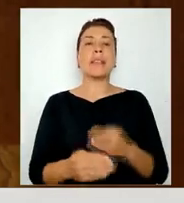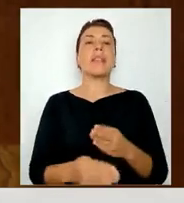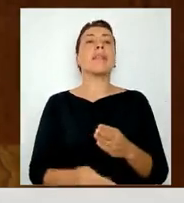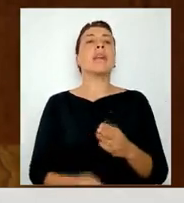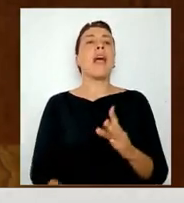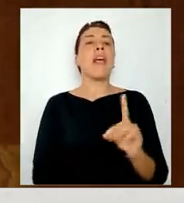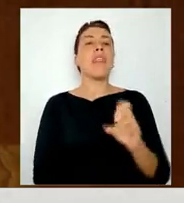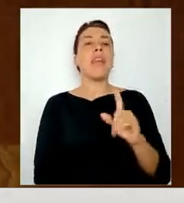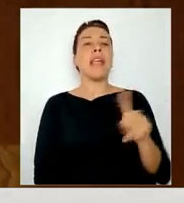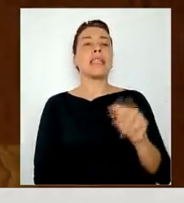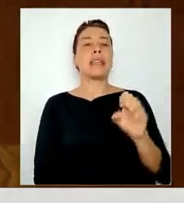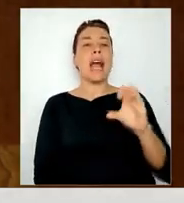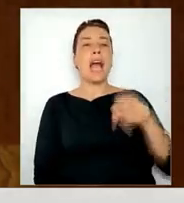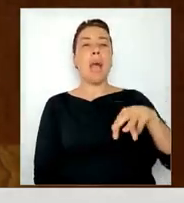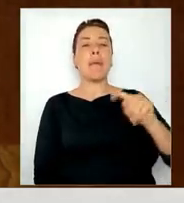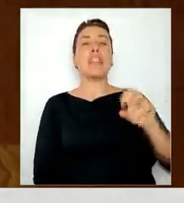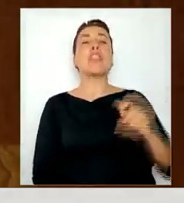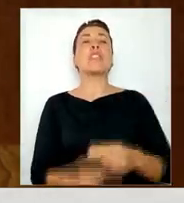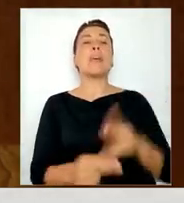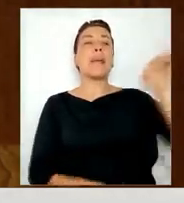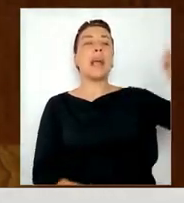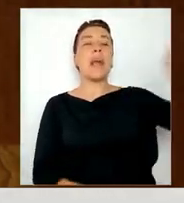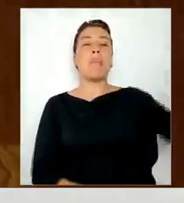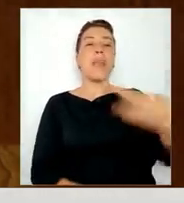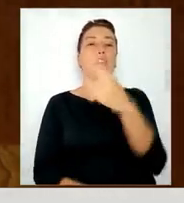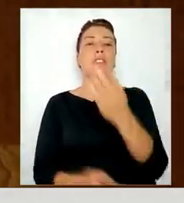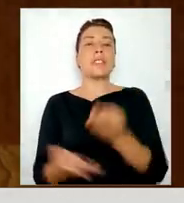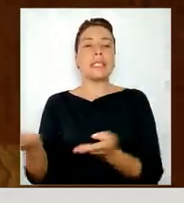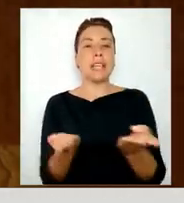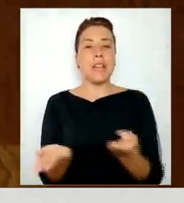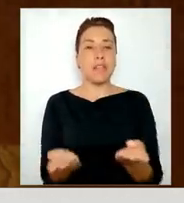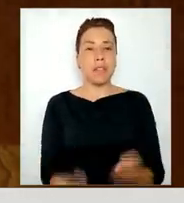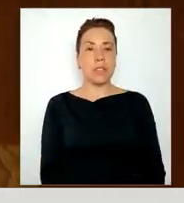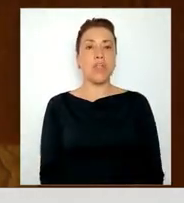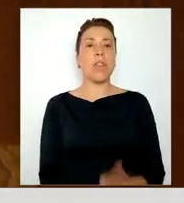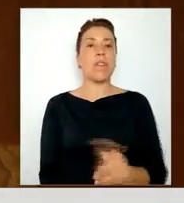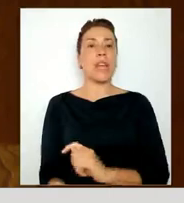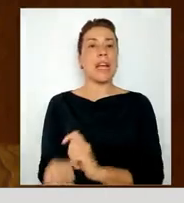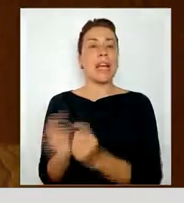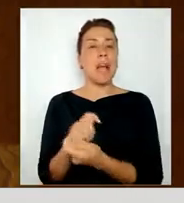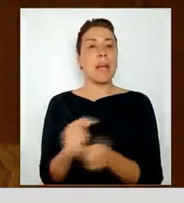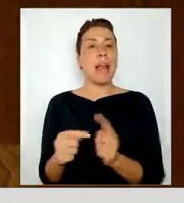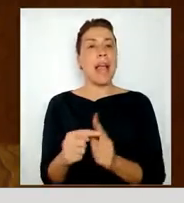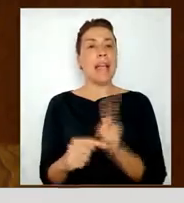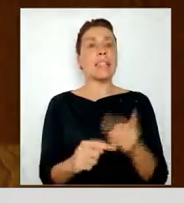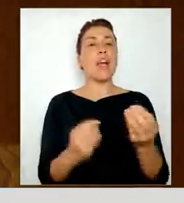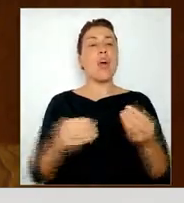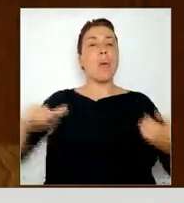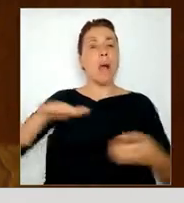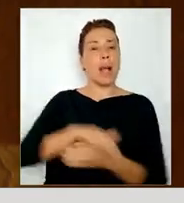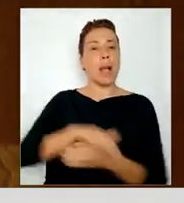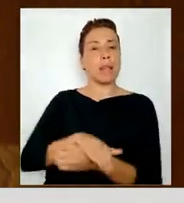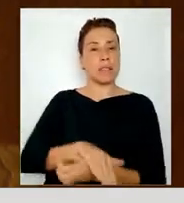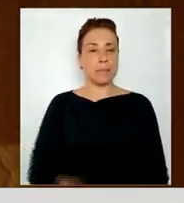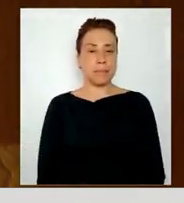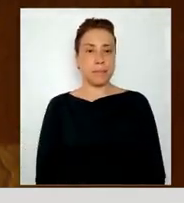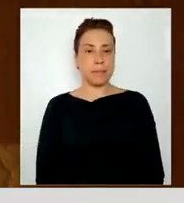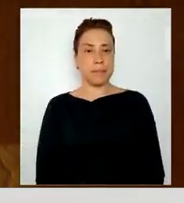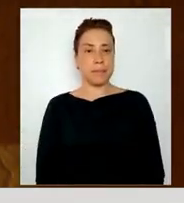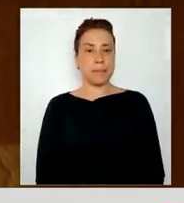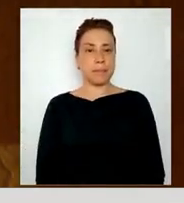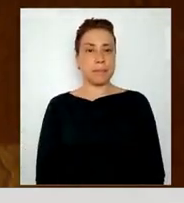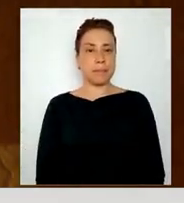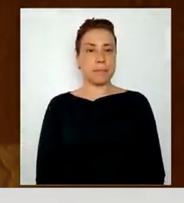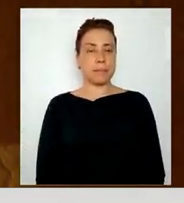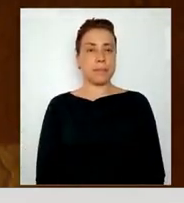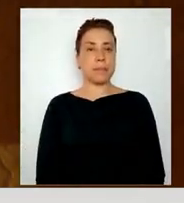los llamados al servicio a los cuales se modifican sus requisitos de acceso en particular y mediante dos